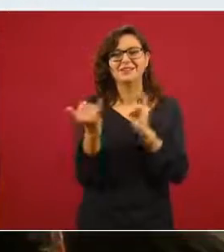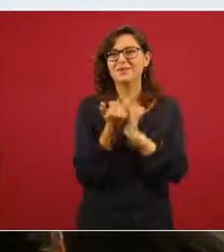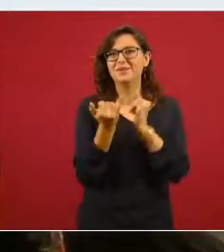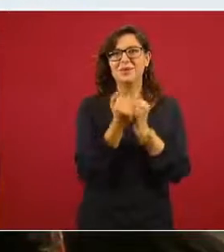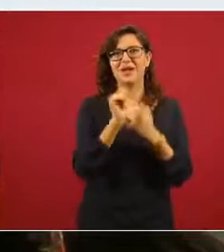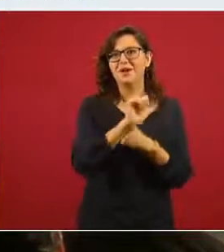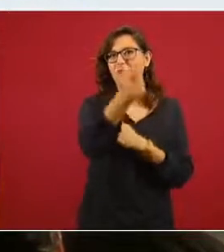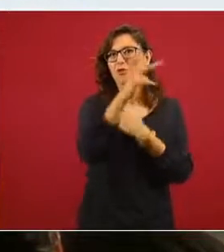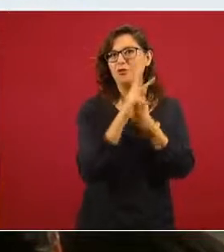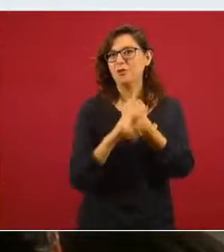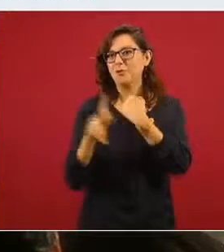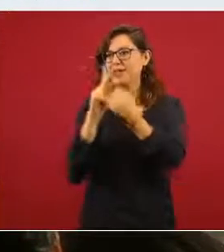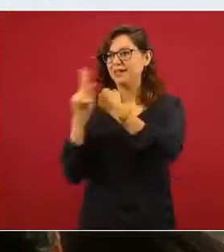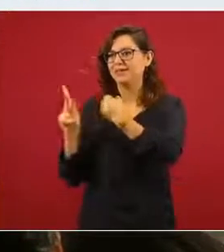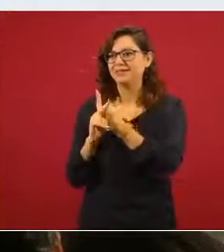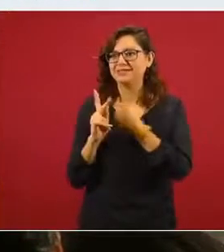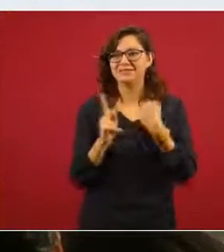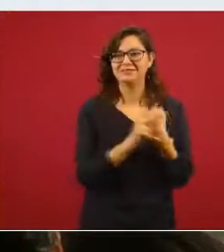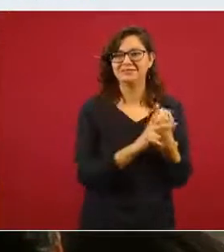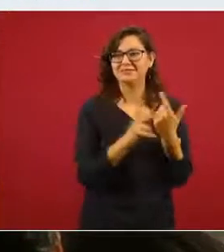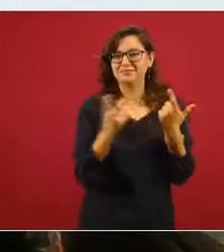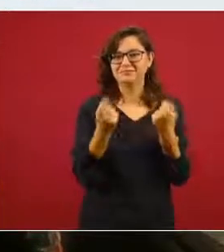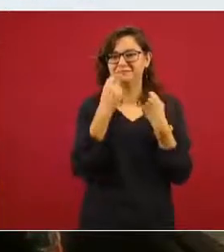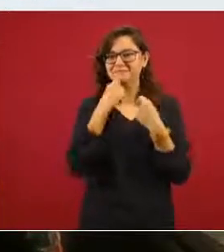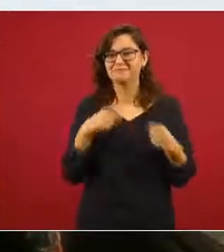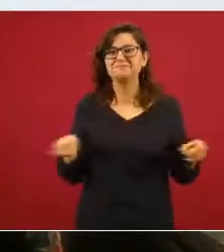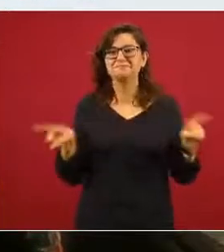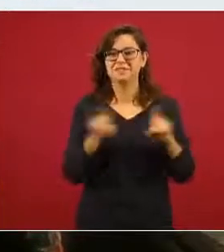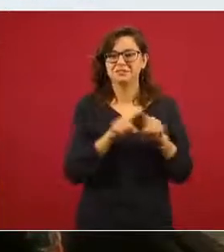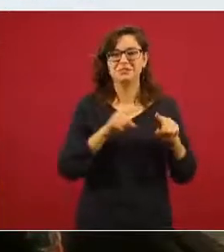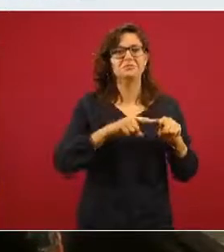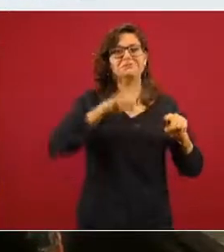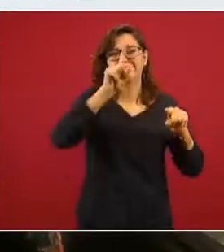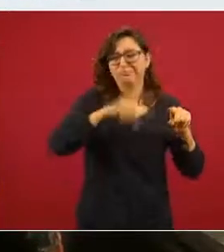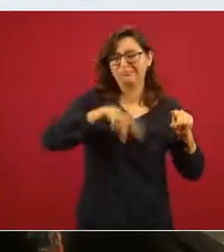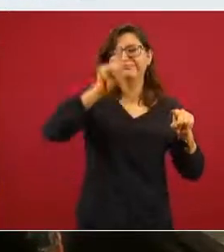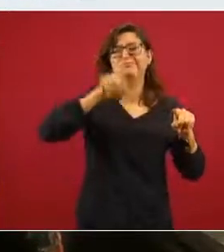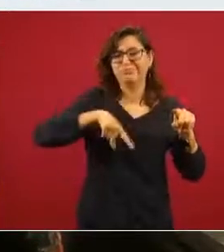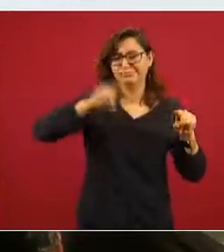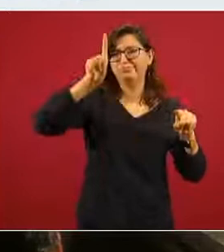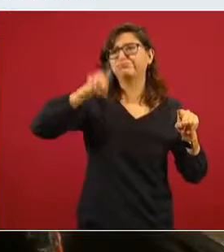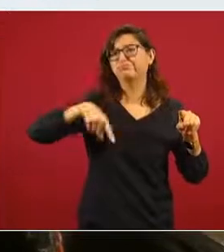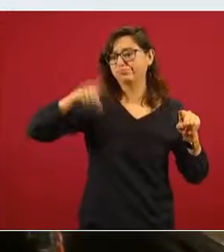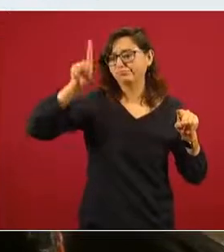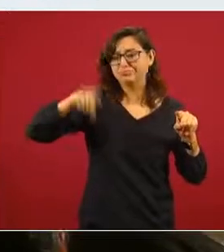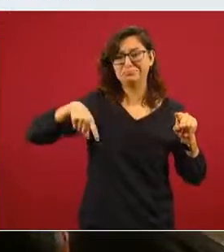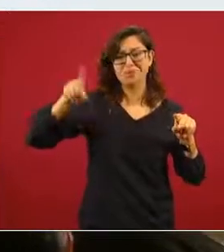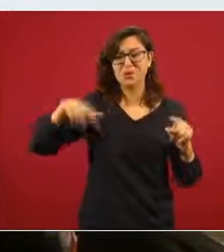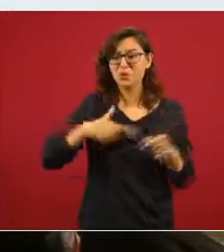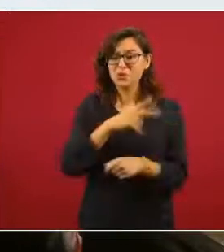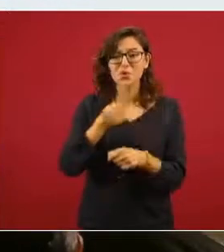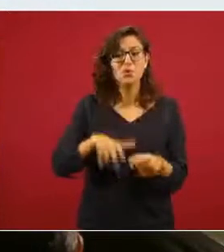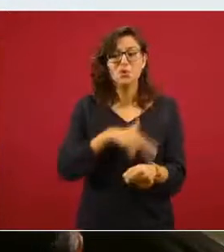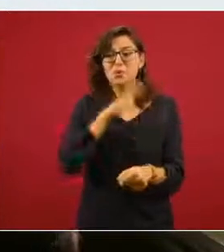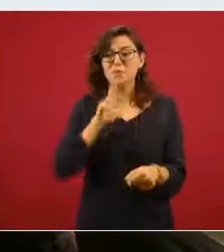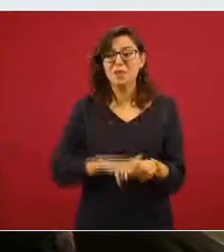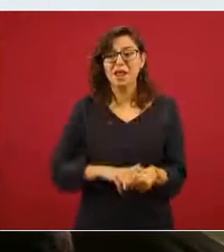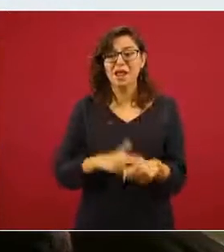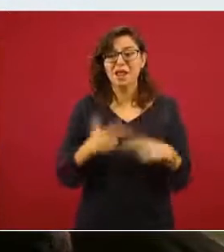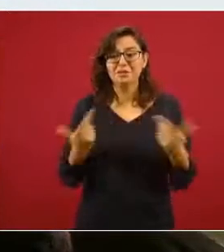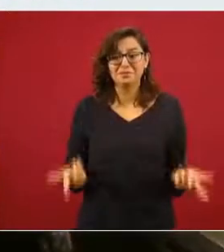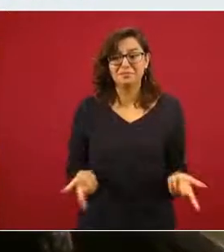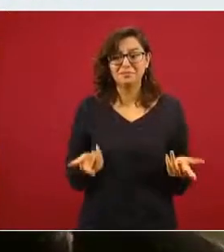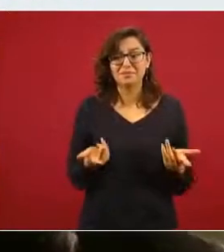otros niveles subnacionales en otros países, vamos a ver múltiples picos. Esto no es un dibujo, esto